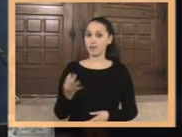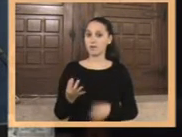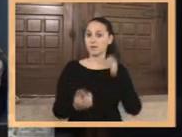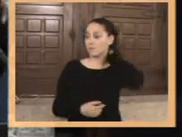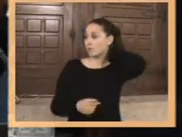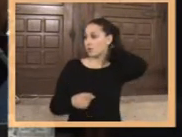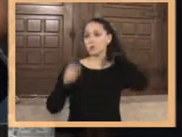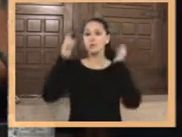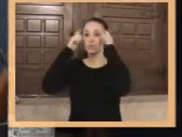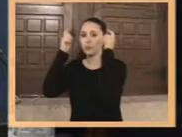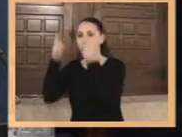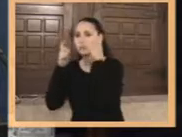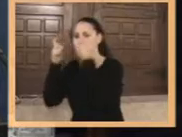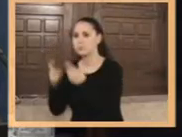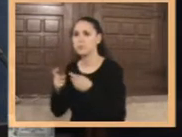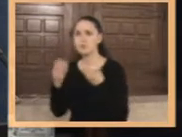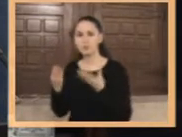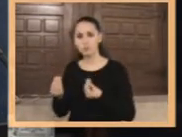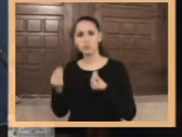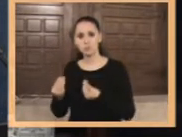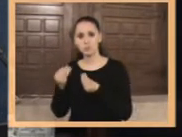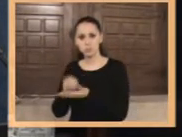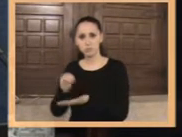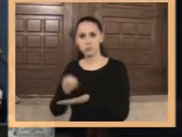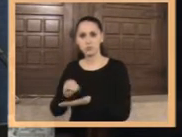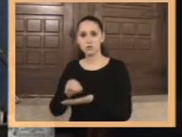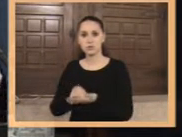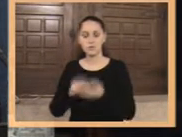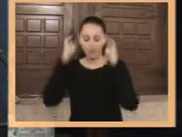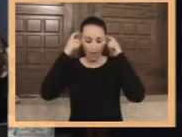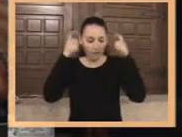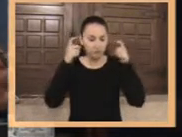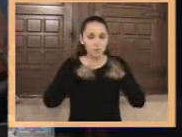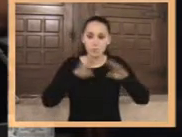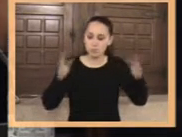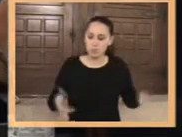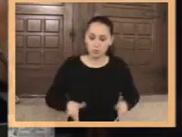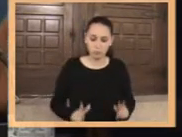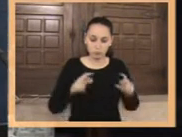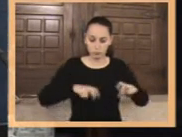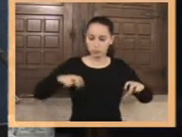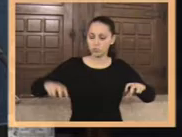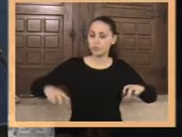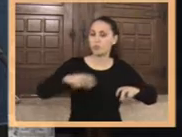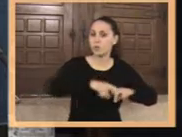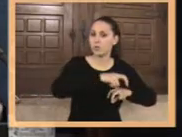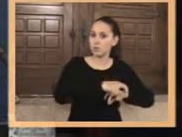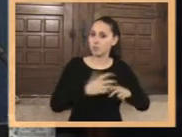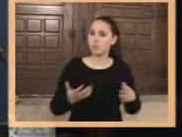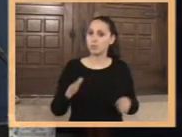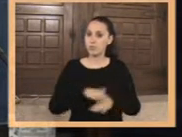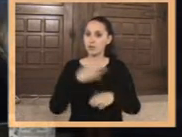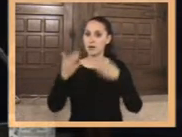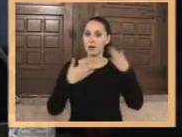por todos los medios? Yo no me quiero enfrentar, como decía antes, a nadie. Intentamos sentarnos en una mesa y hemos retomado otra vez, después de los cambios políticos establecidos,